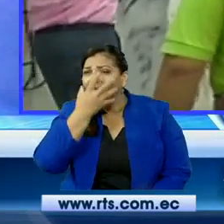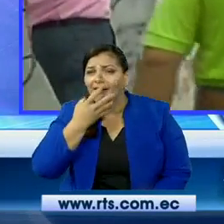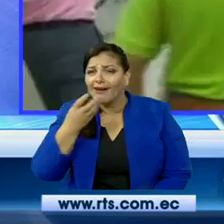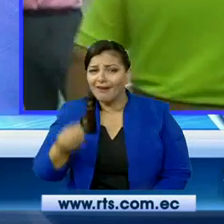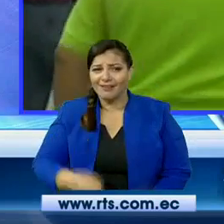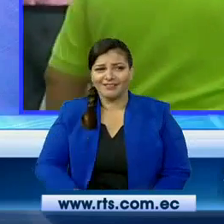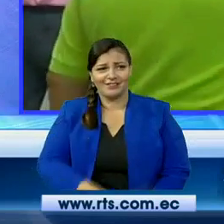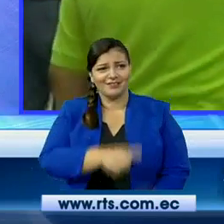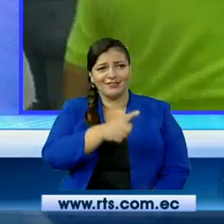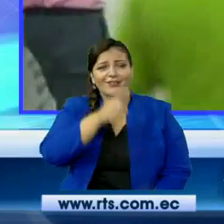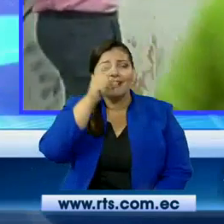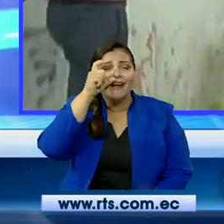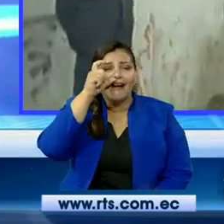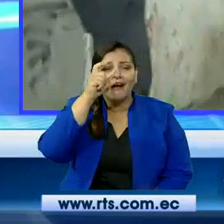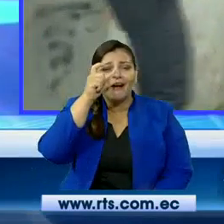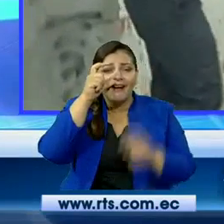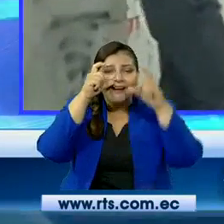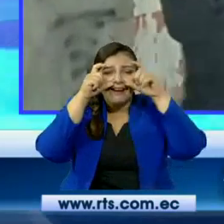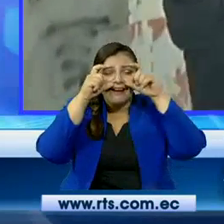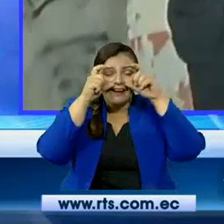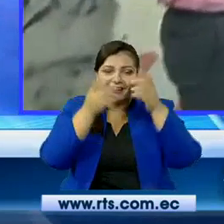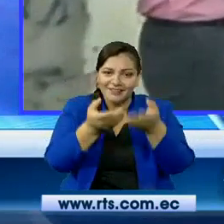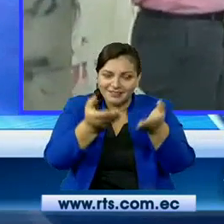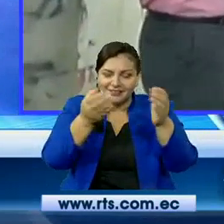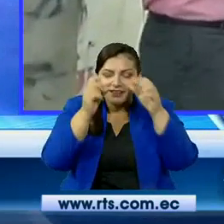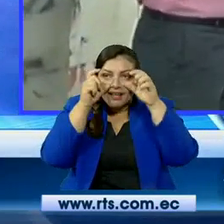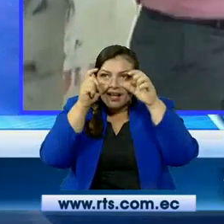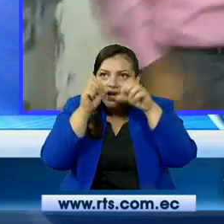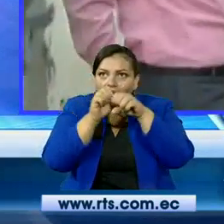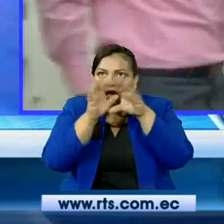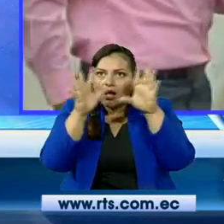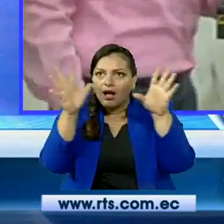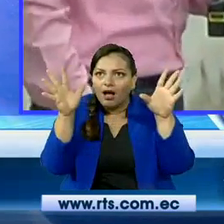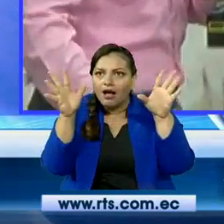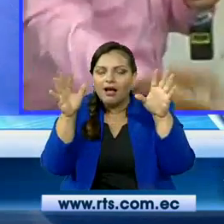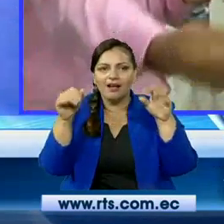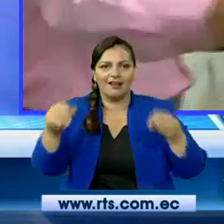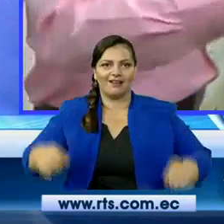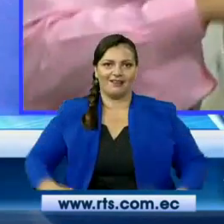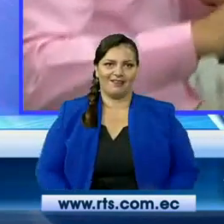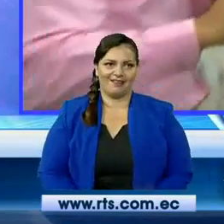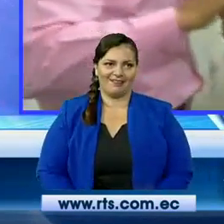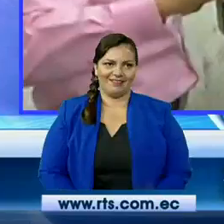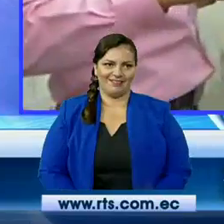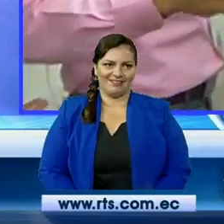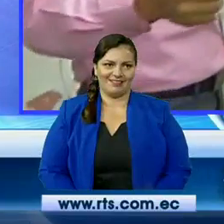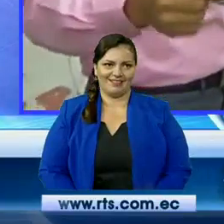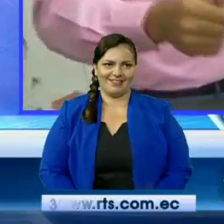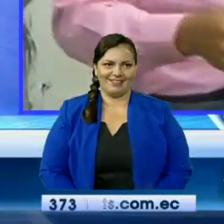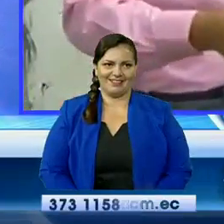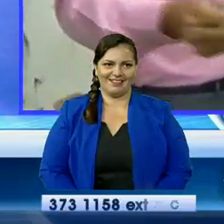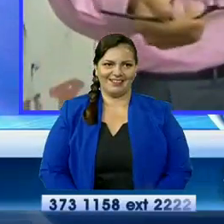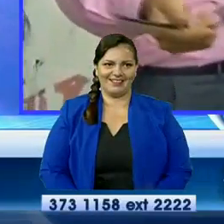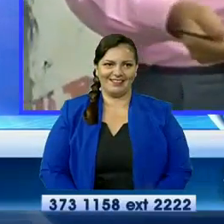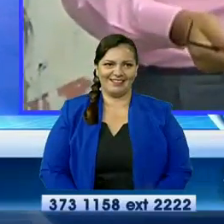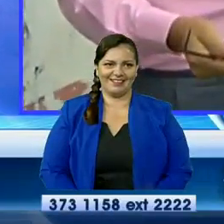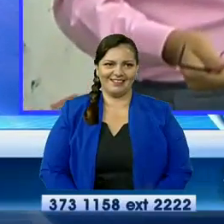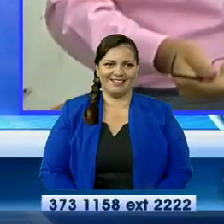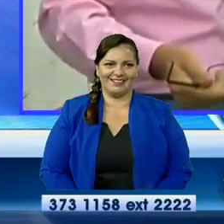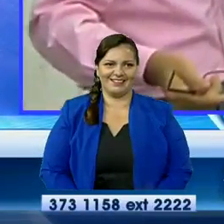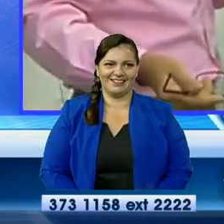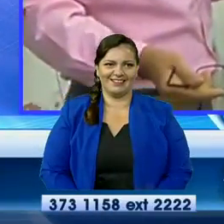Dime. Para que lo vea bien al licenciado Gavilanes. Oye, Jorge. ¿Es bello o no es? No,